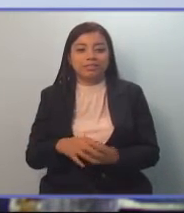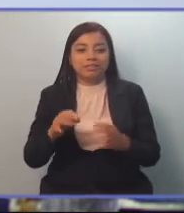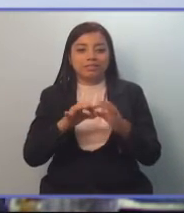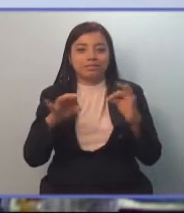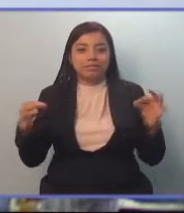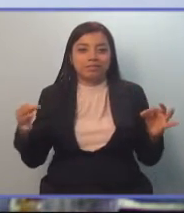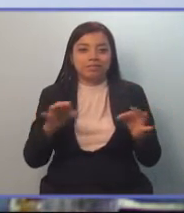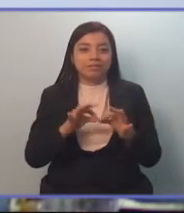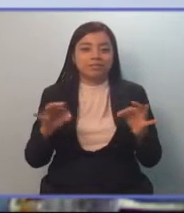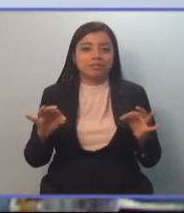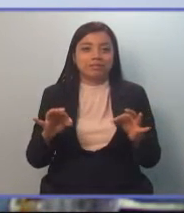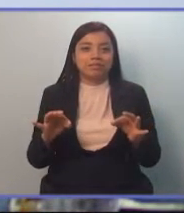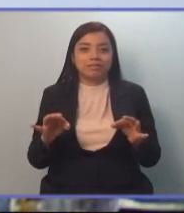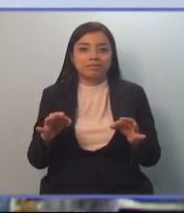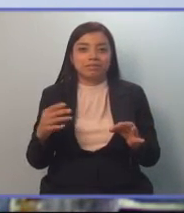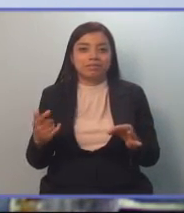manera.